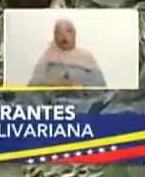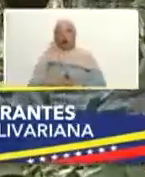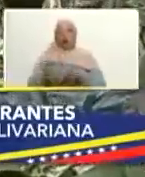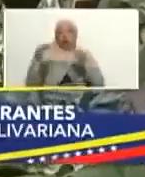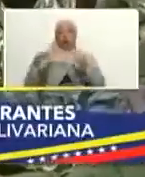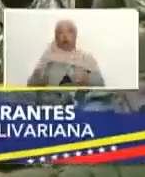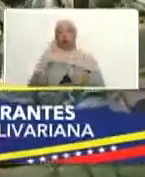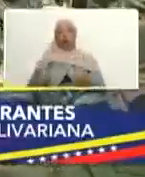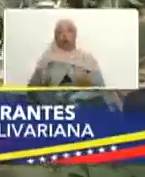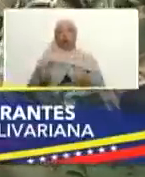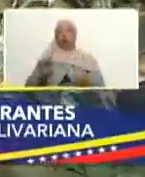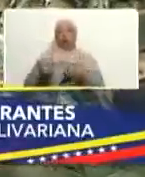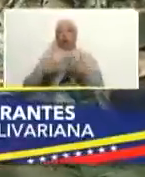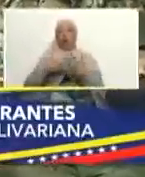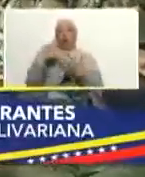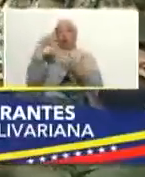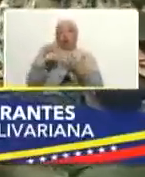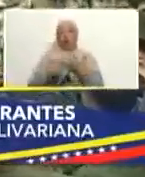muy claramente los planes.